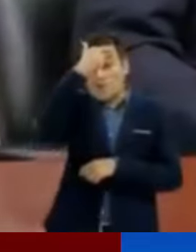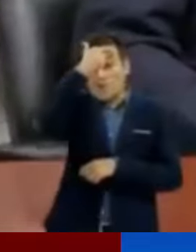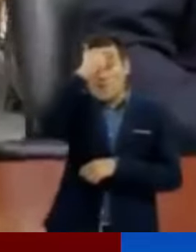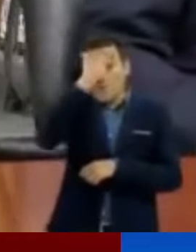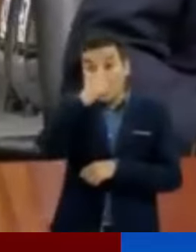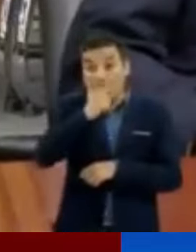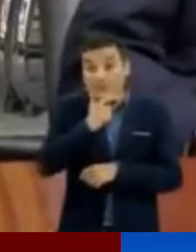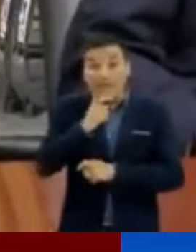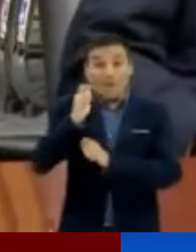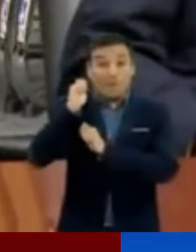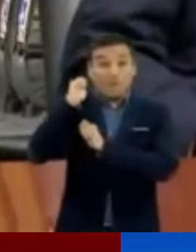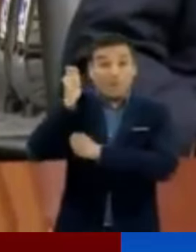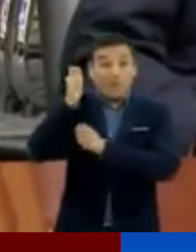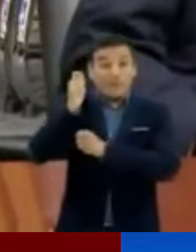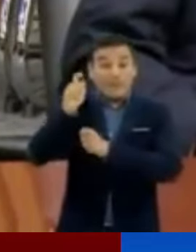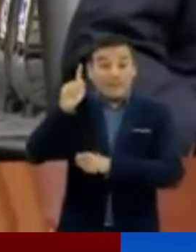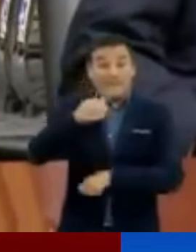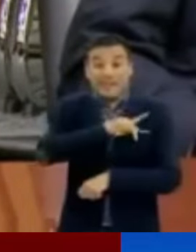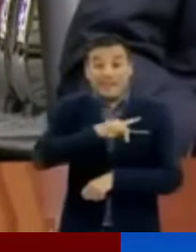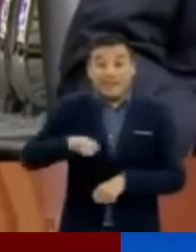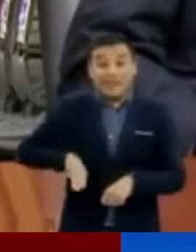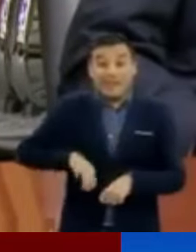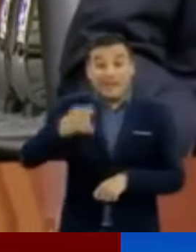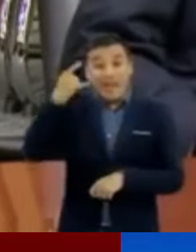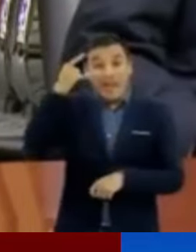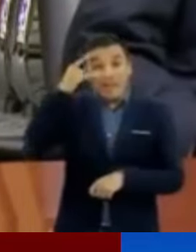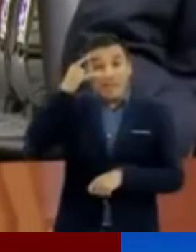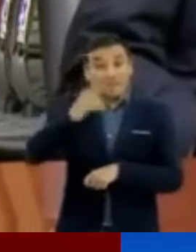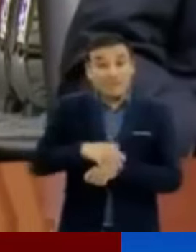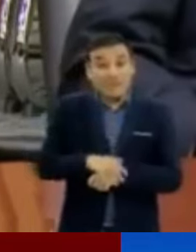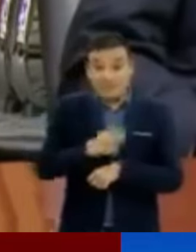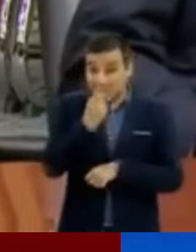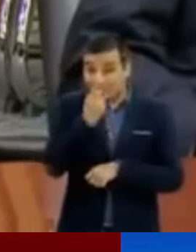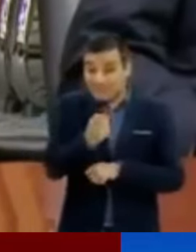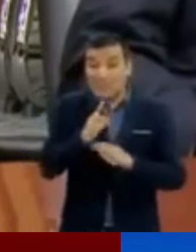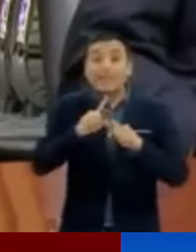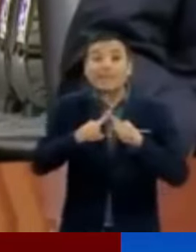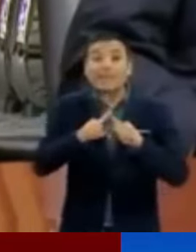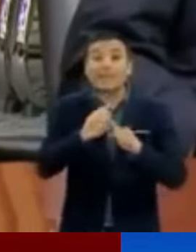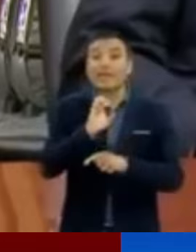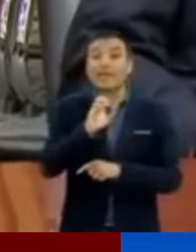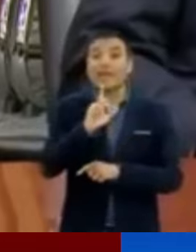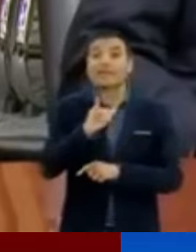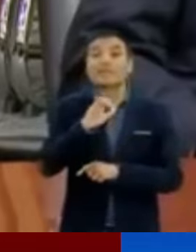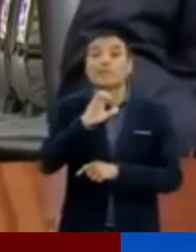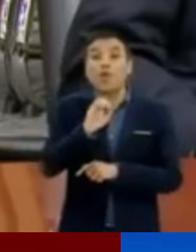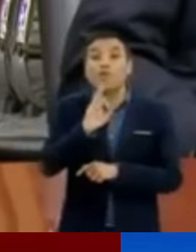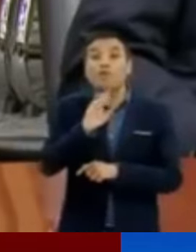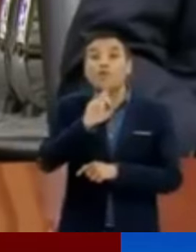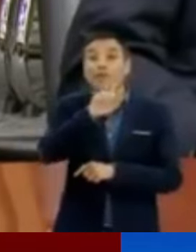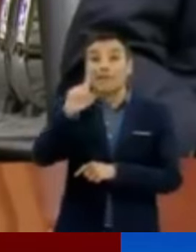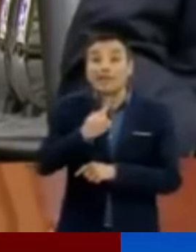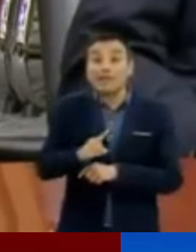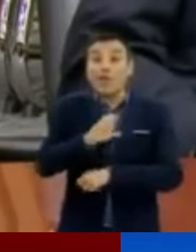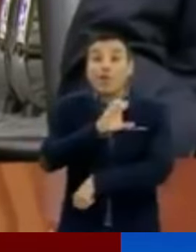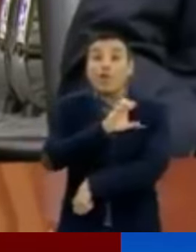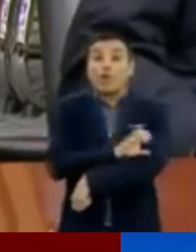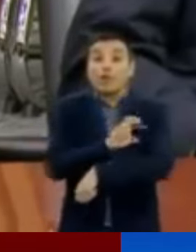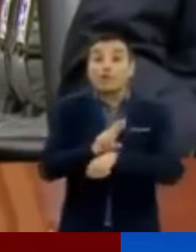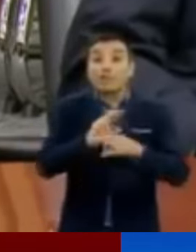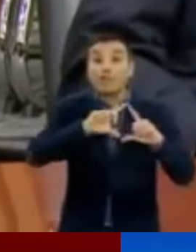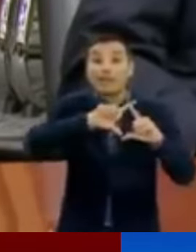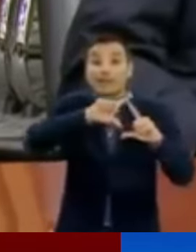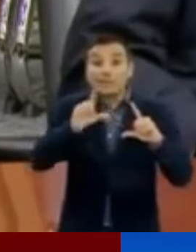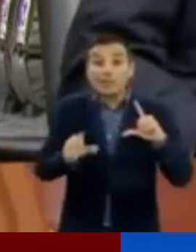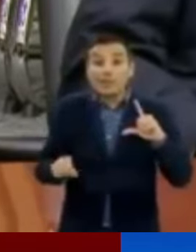la posada del Ayuntamiento de Campeche, dijo nada más y nada menos que Eliseo Fernández, quien actualmente es coordinador nacional